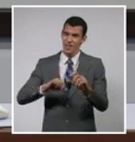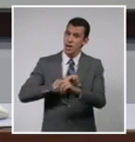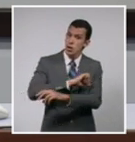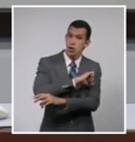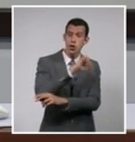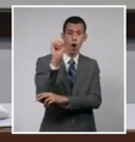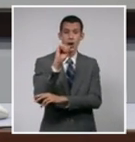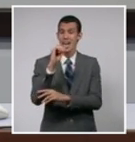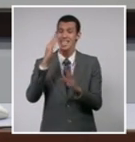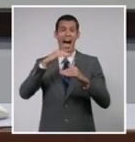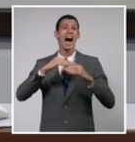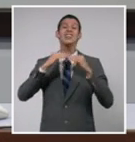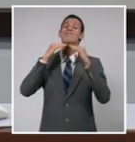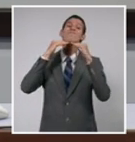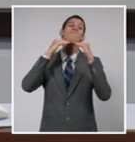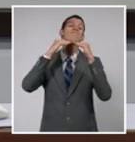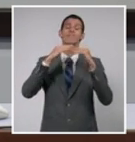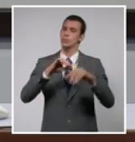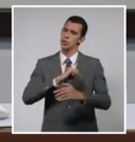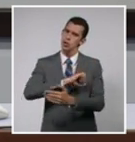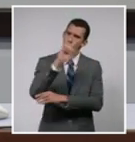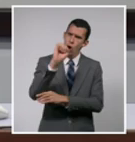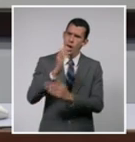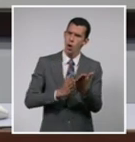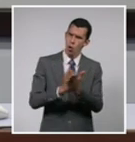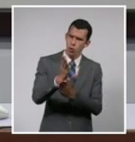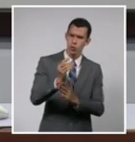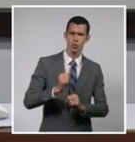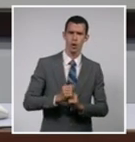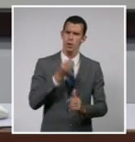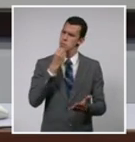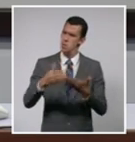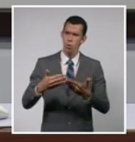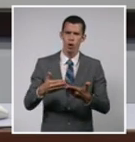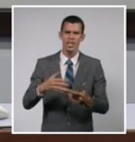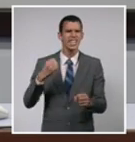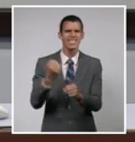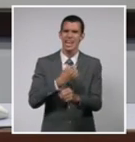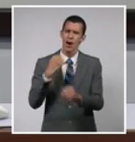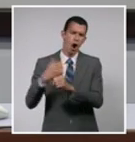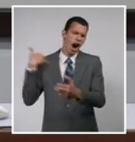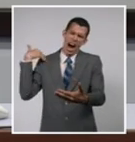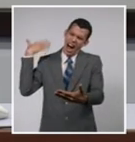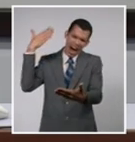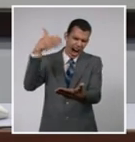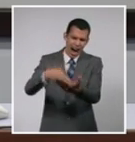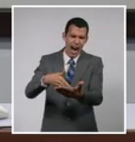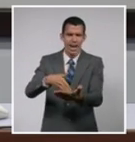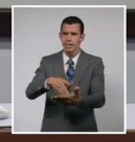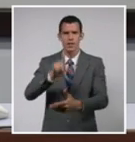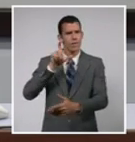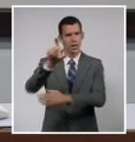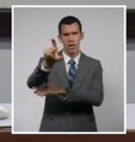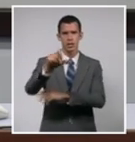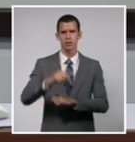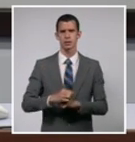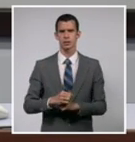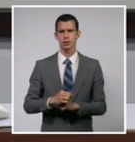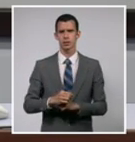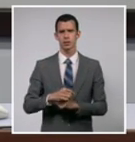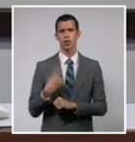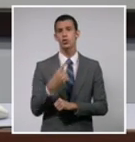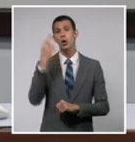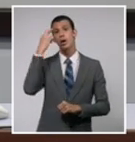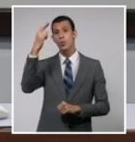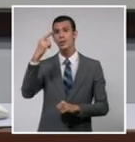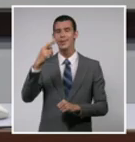Y yo creo que la mejor manera de hacerlo es imitando a esos héroes de nuestros días, a los que todas las noches los aplaudimos. Entonces, si todas las noches lo